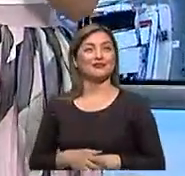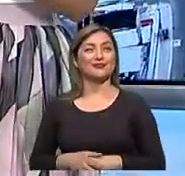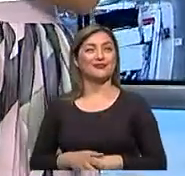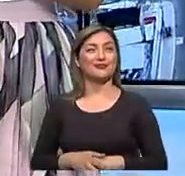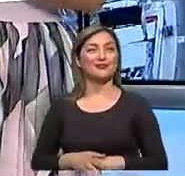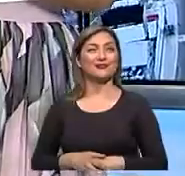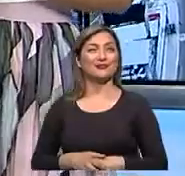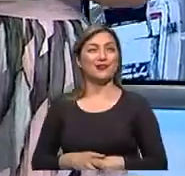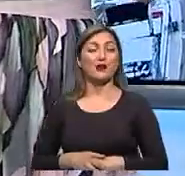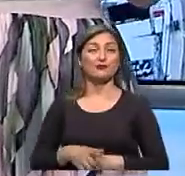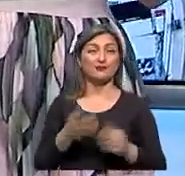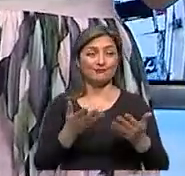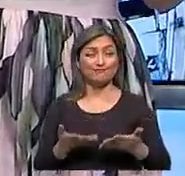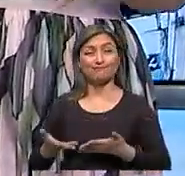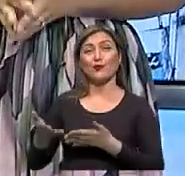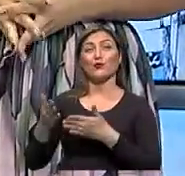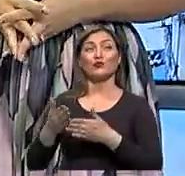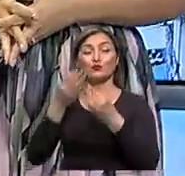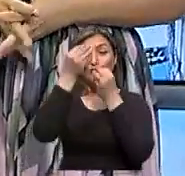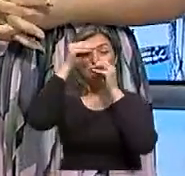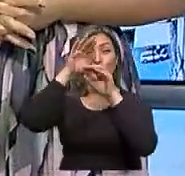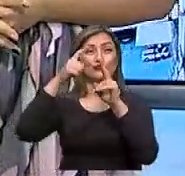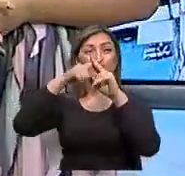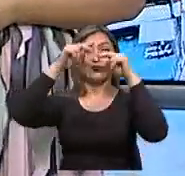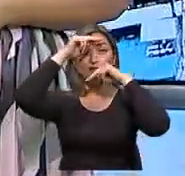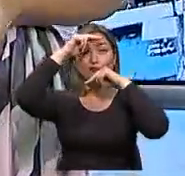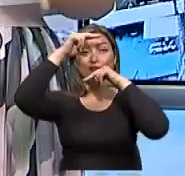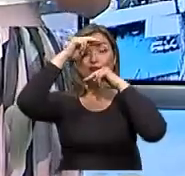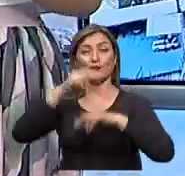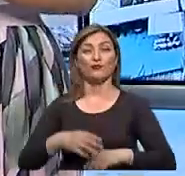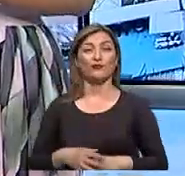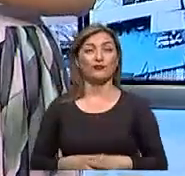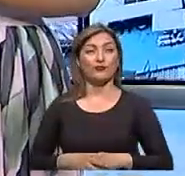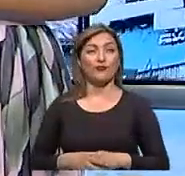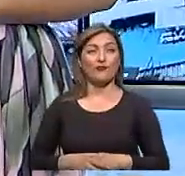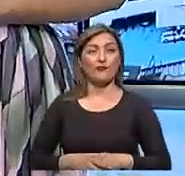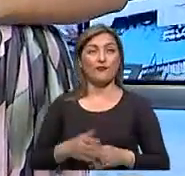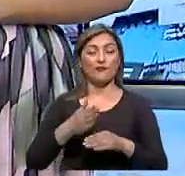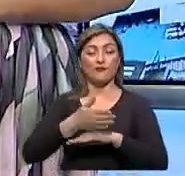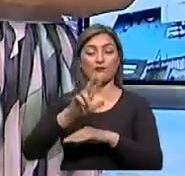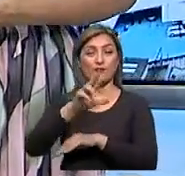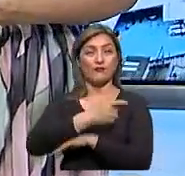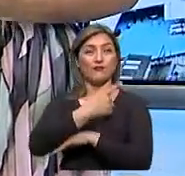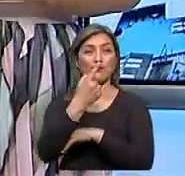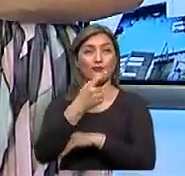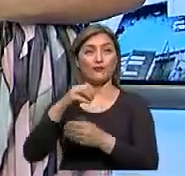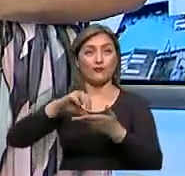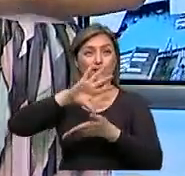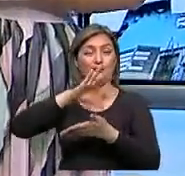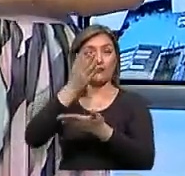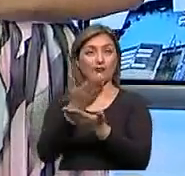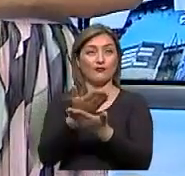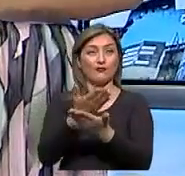bueno, amigos, sean bienvenidos a este nuevo espacio de información. Vamos a arrancar con las noticias contándoles que después de 30 días de tratamiento en la Asamblea, la